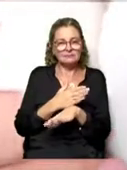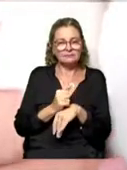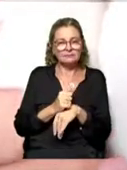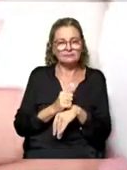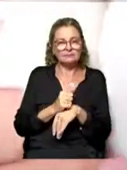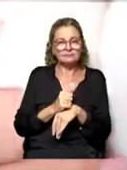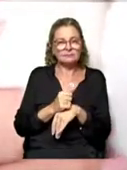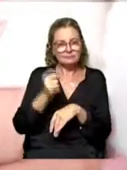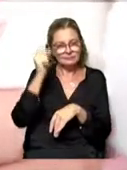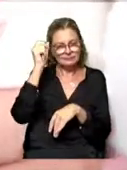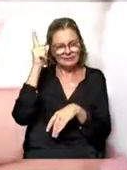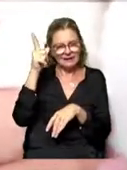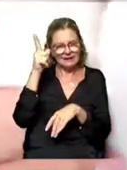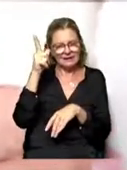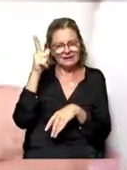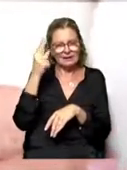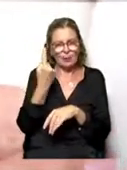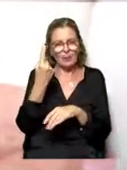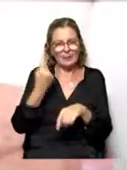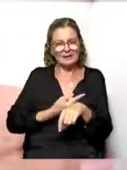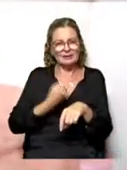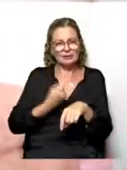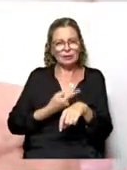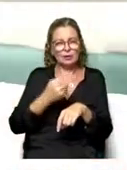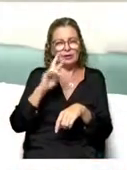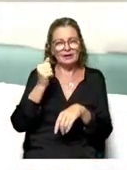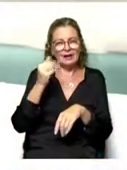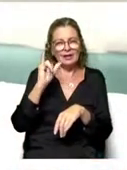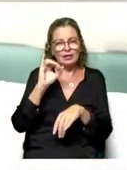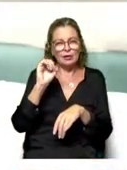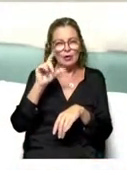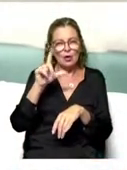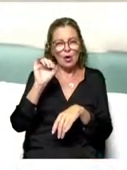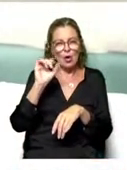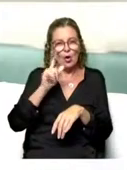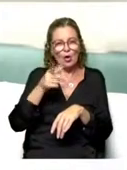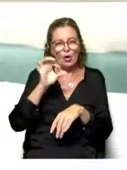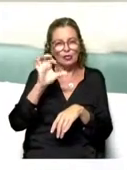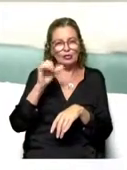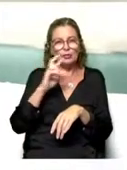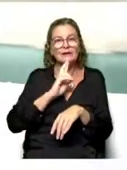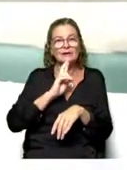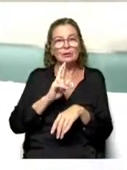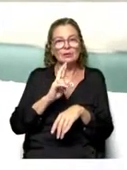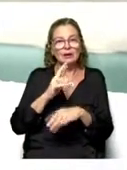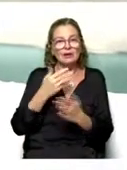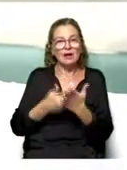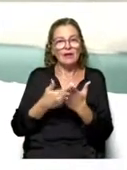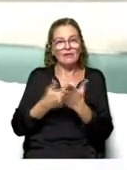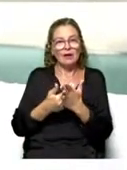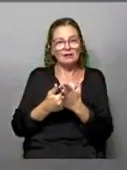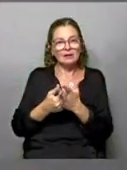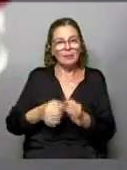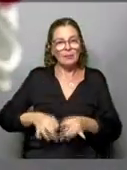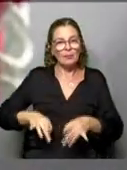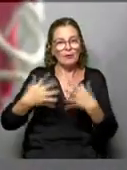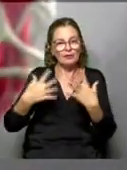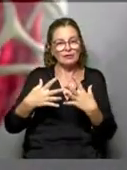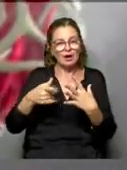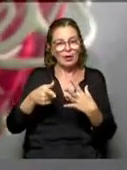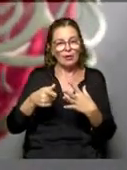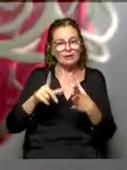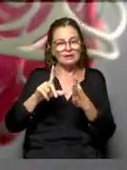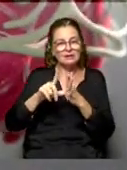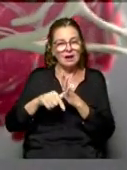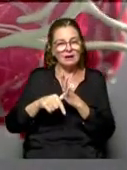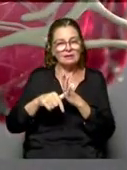Con inteligencia artificial y en un minuto, radiólogas y radiólogos podrán comunicar un resultado que, por la falta de profesionales en el rubro, hoy tarda